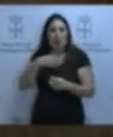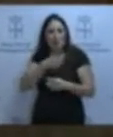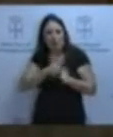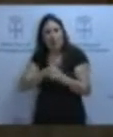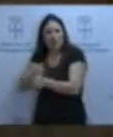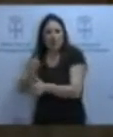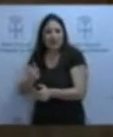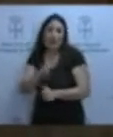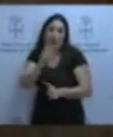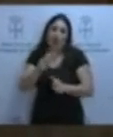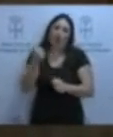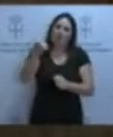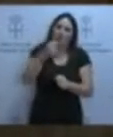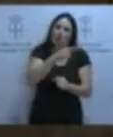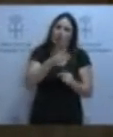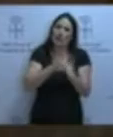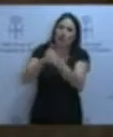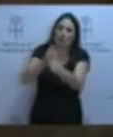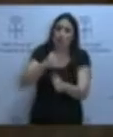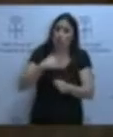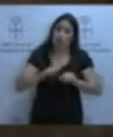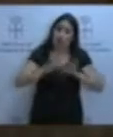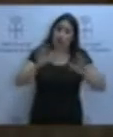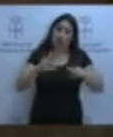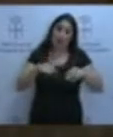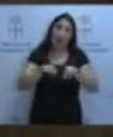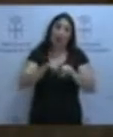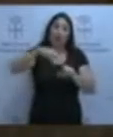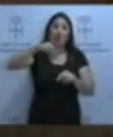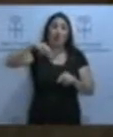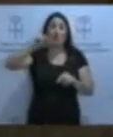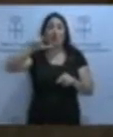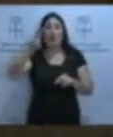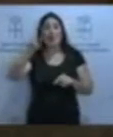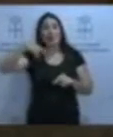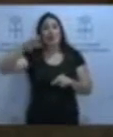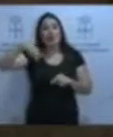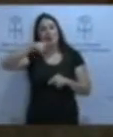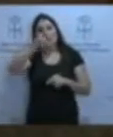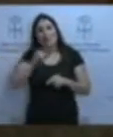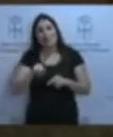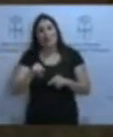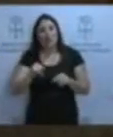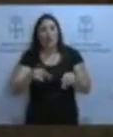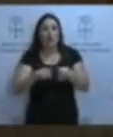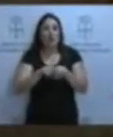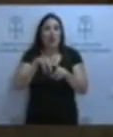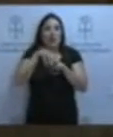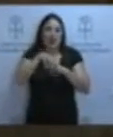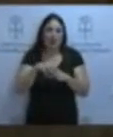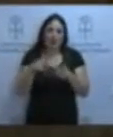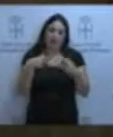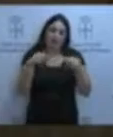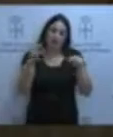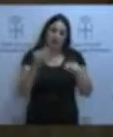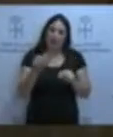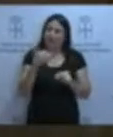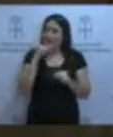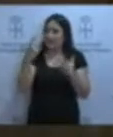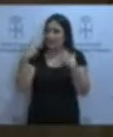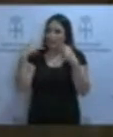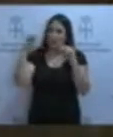pero no perseguirán a los poderosos. Eso lo tengo claro, igual que hicieron con Manuel Menéndez en Liberbank. No dirán Manuel Menéndez lo que esté mal. Voy terminando. En lugar